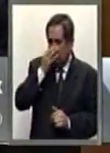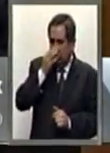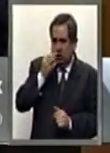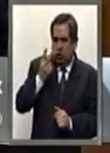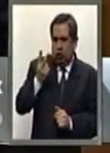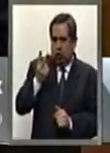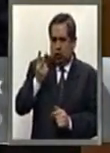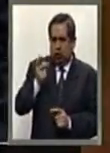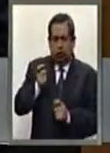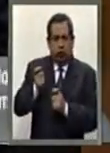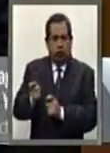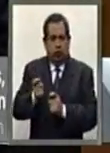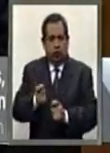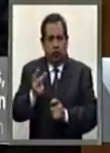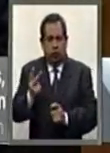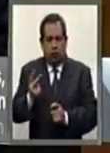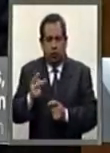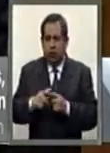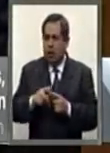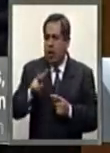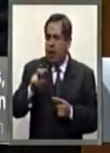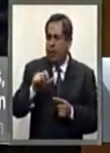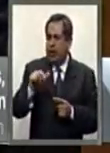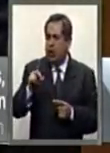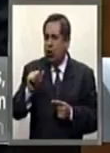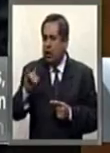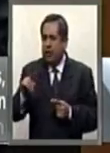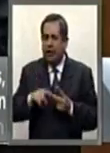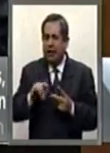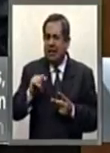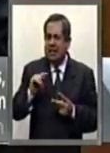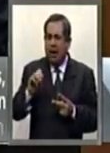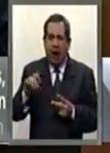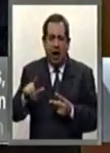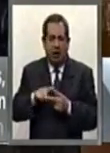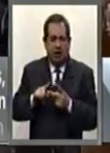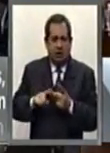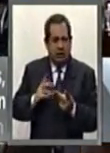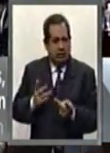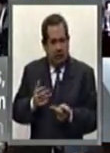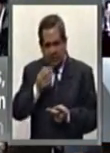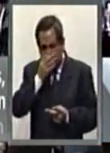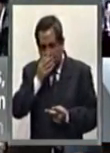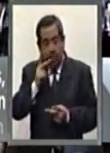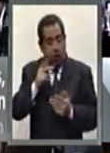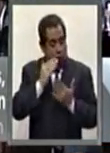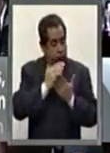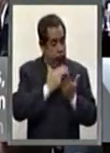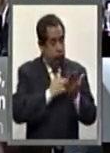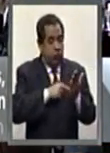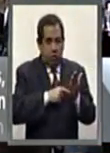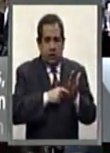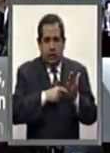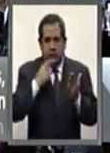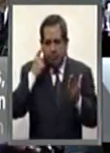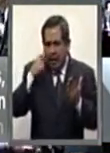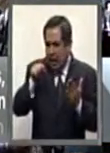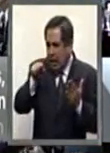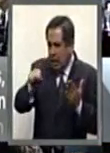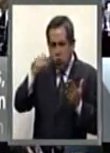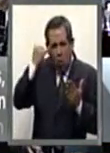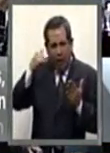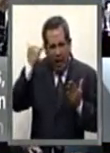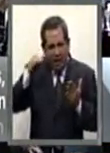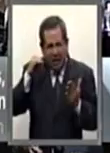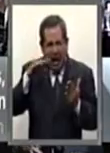2 nombramientos, en Izamal y Valladolid. Sin embargo, como se refiere en el dictamen, es evidente que dicha entidad cuenta